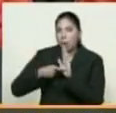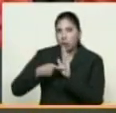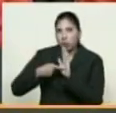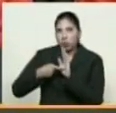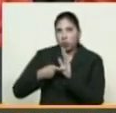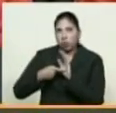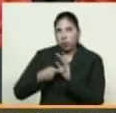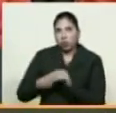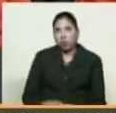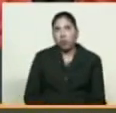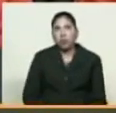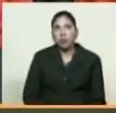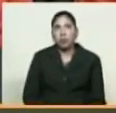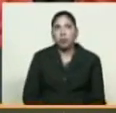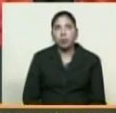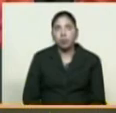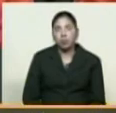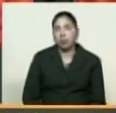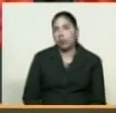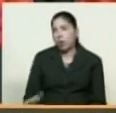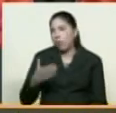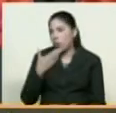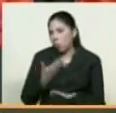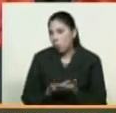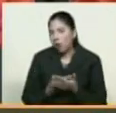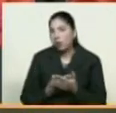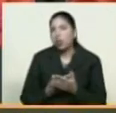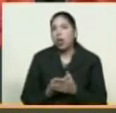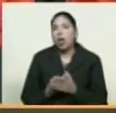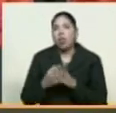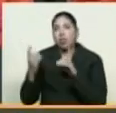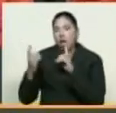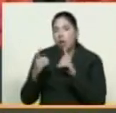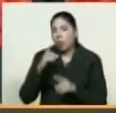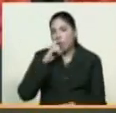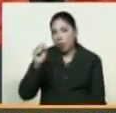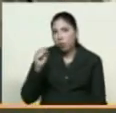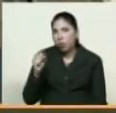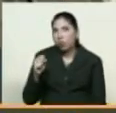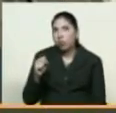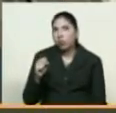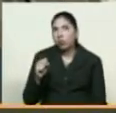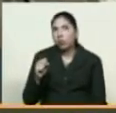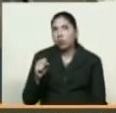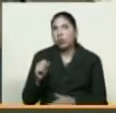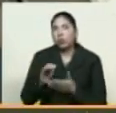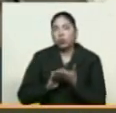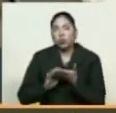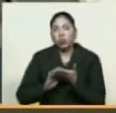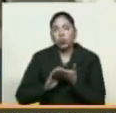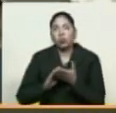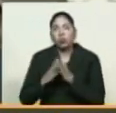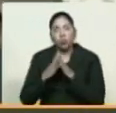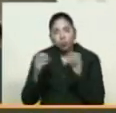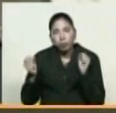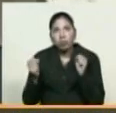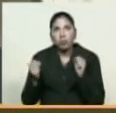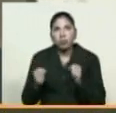que hizo y que ha sostenido el presidente Nicolás Maduro de un diálogo para buscar niveles mínimos de entendimiento.